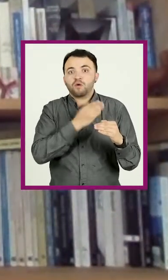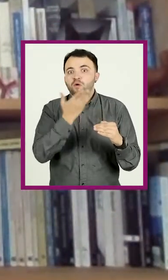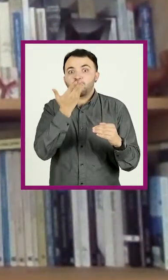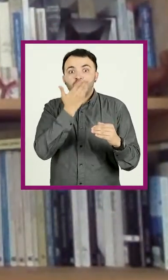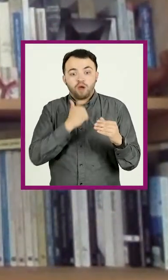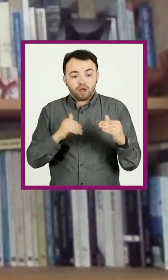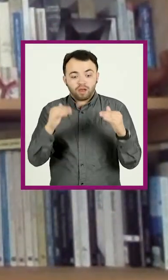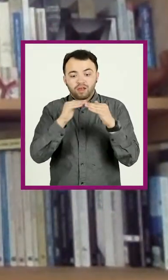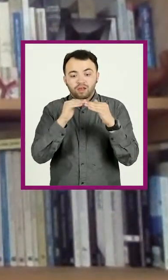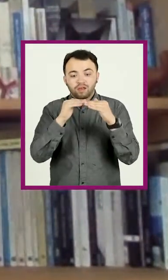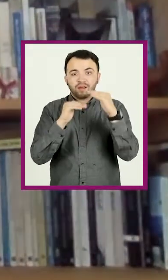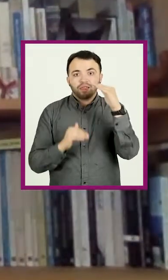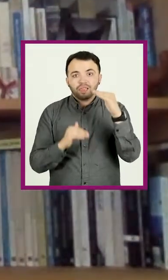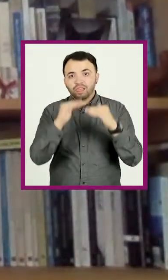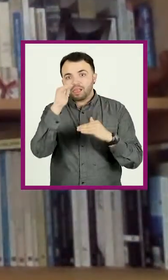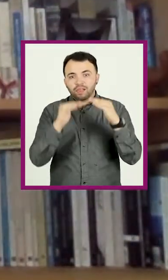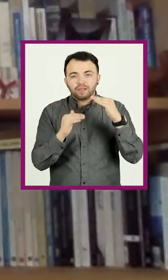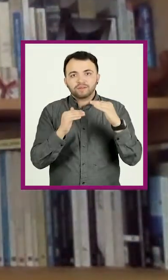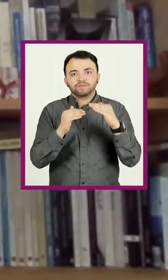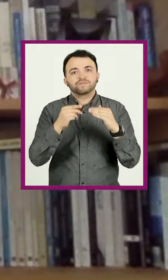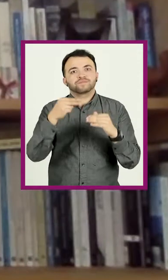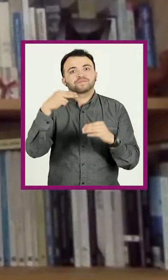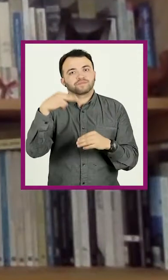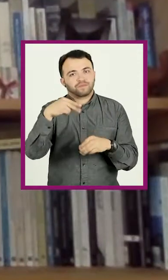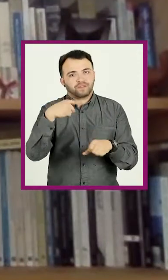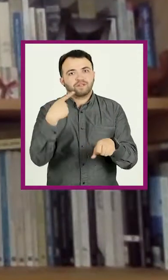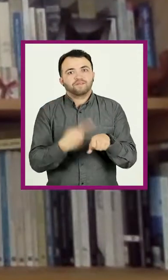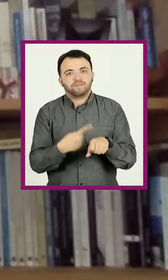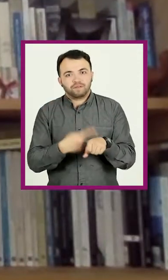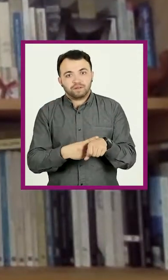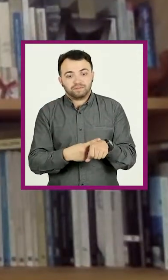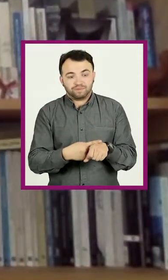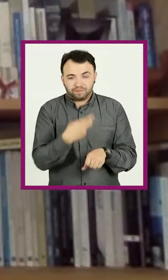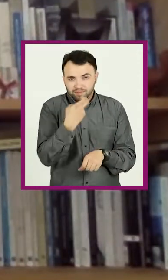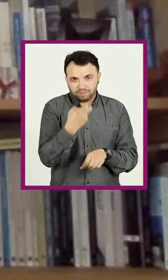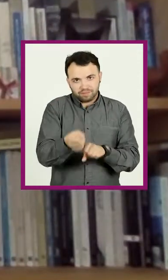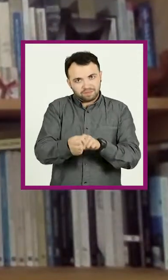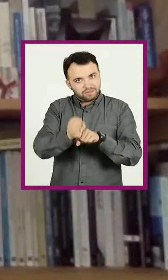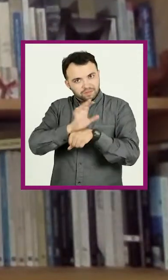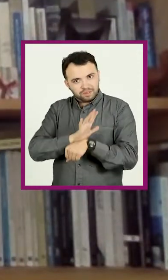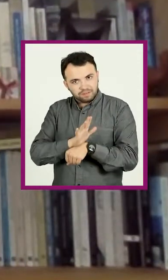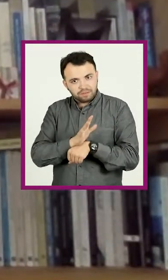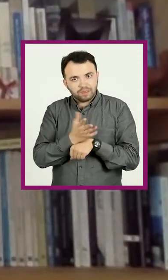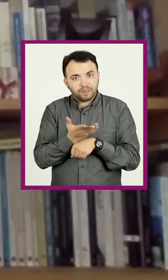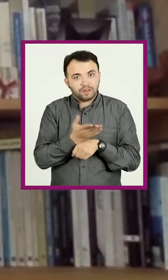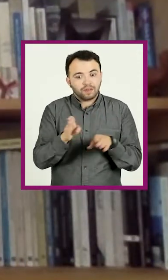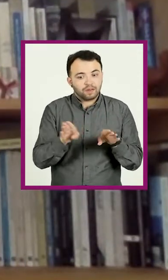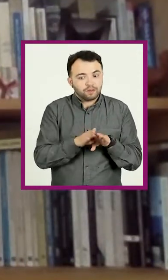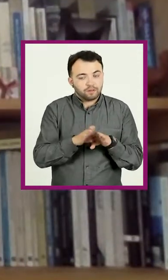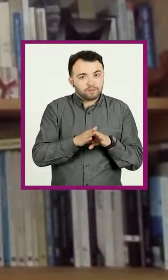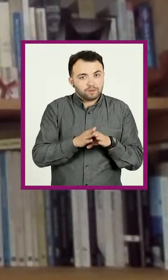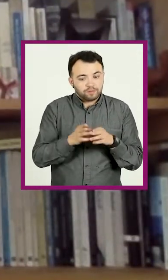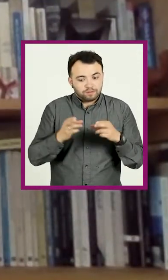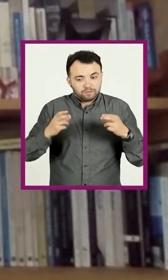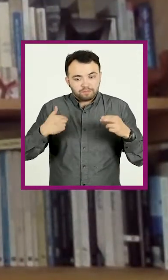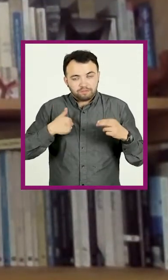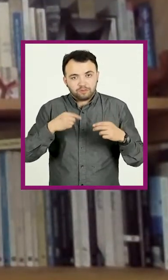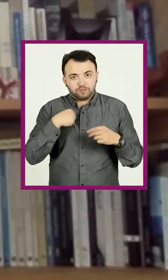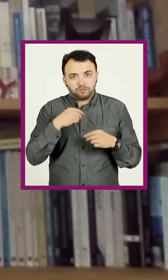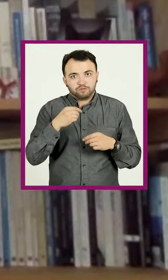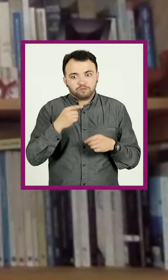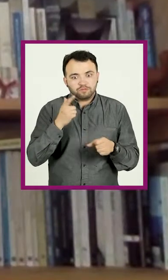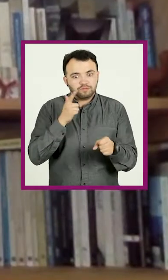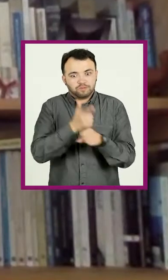falta de equilibrio, la llamamos enfermedad. Esta pandemia ha dejado claro que el individuo es una ilusión, que